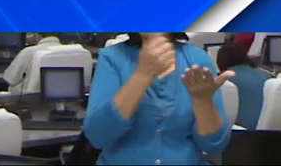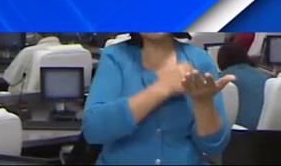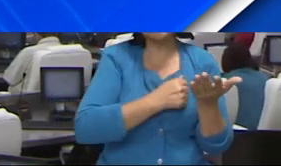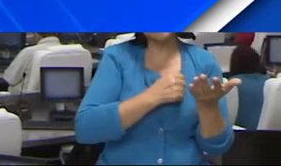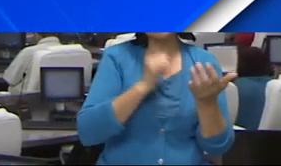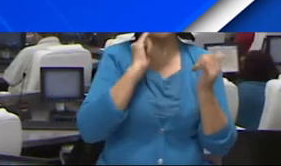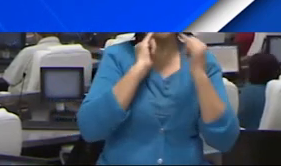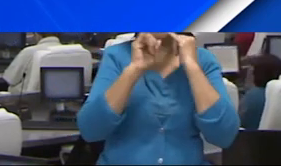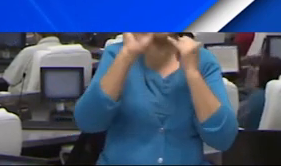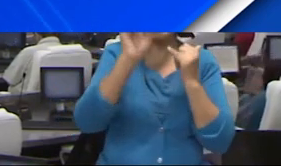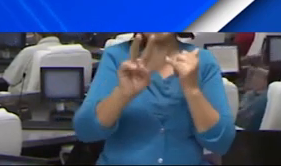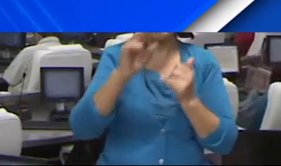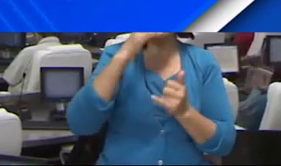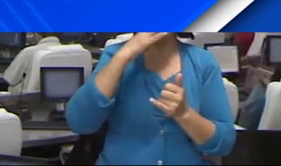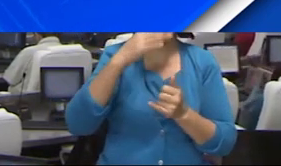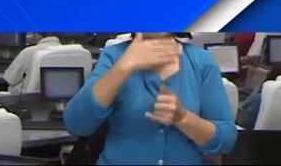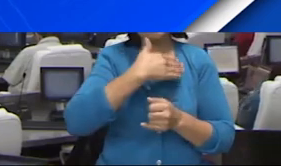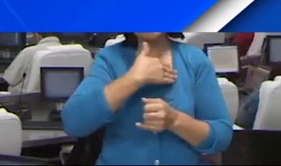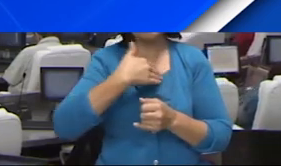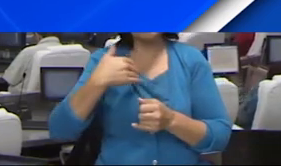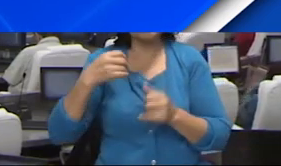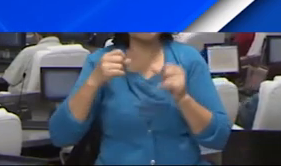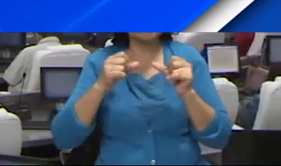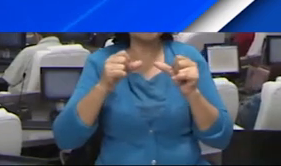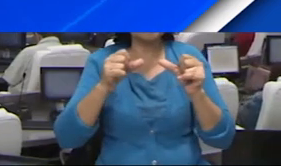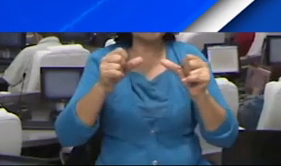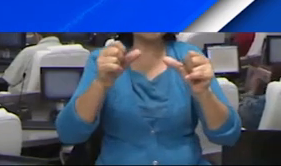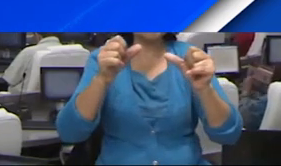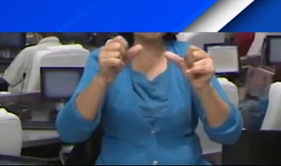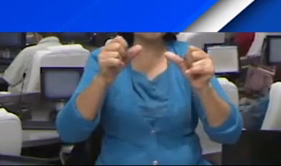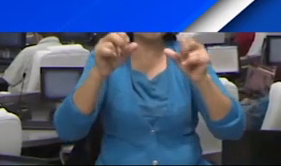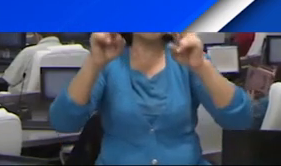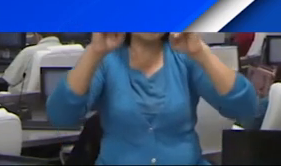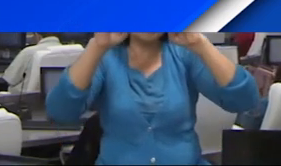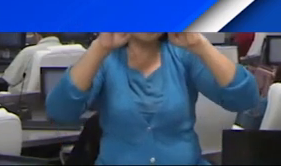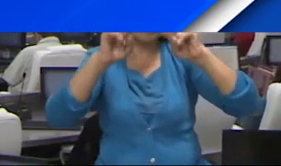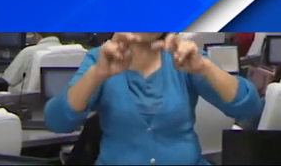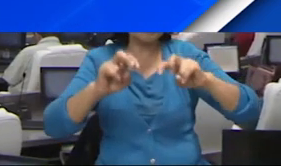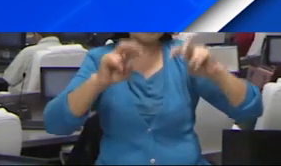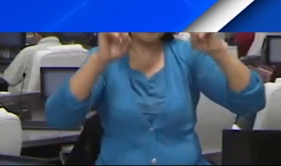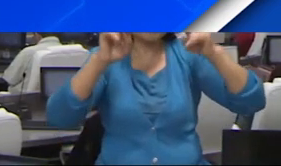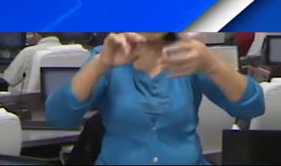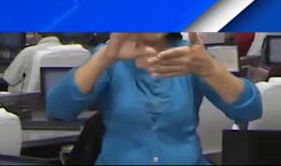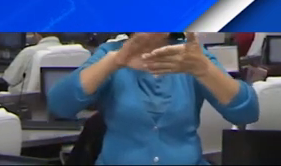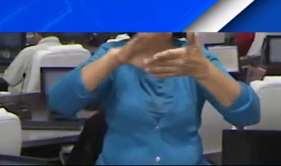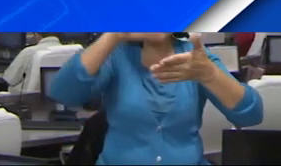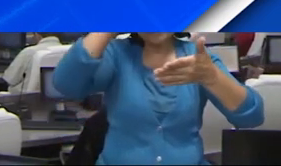idioma, la mejora permanente del sistema de evaluación de los